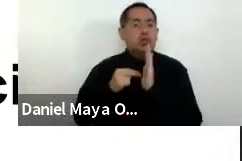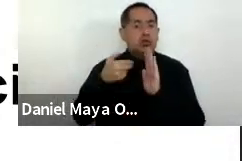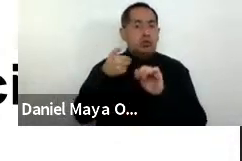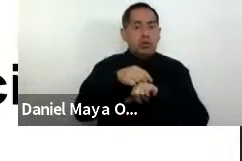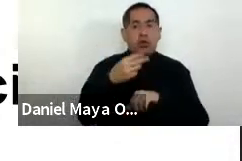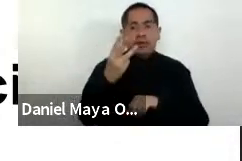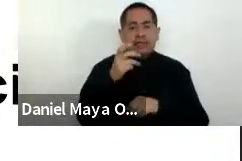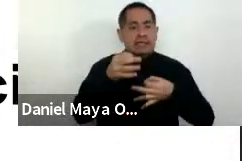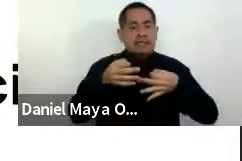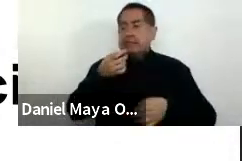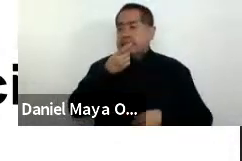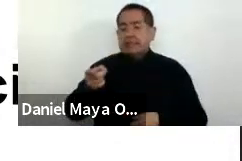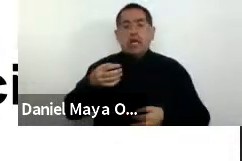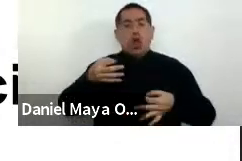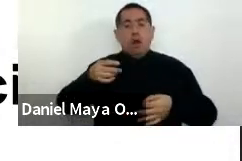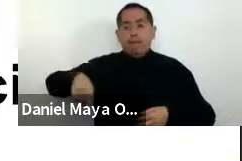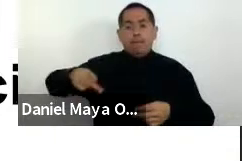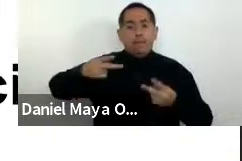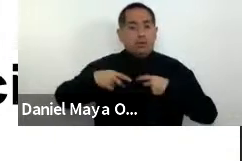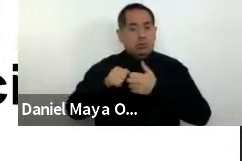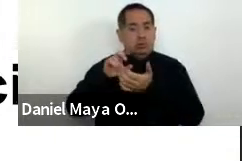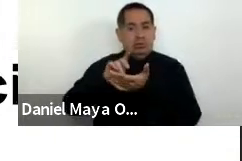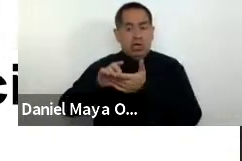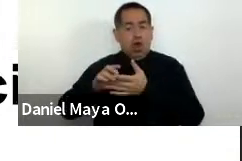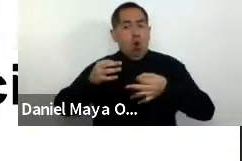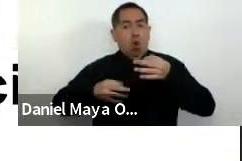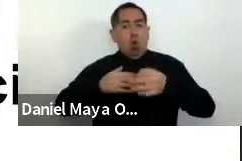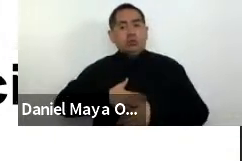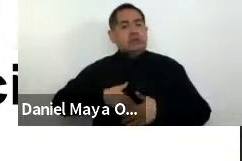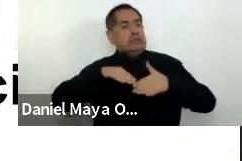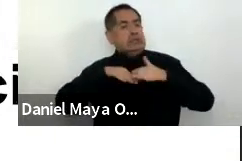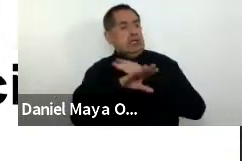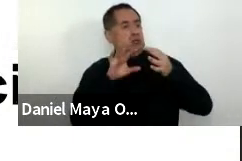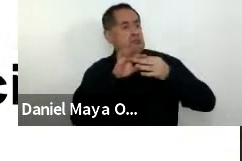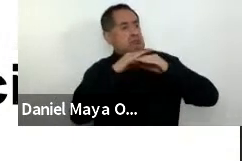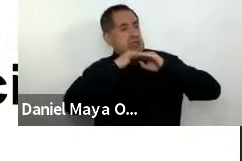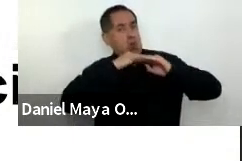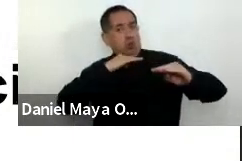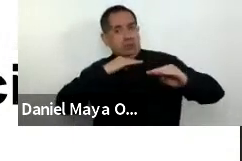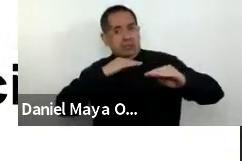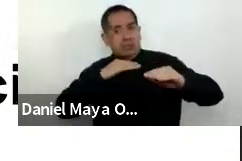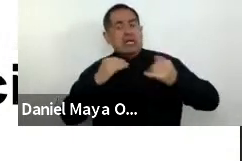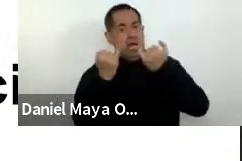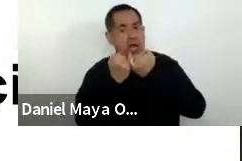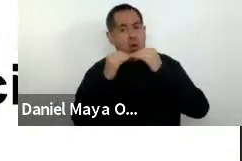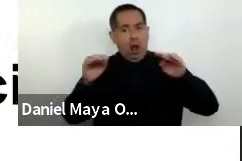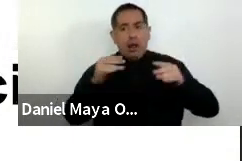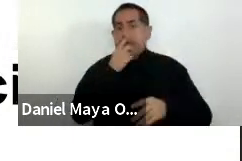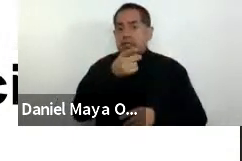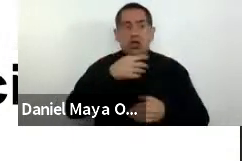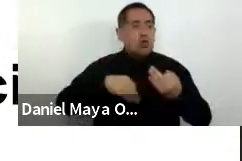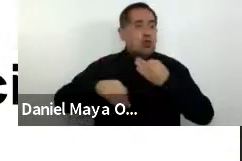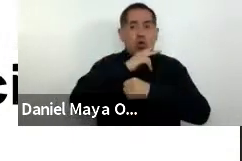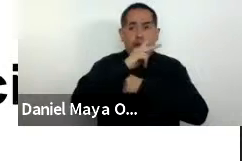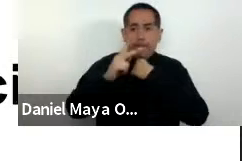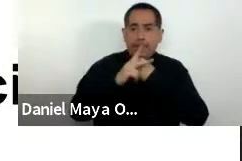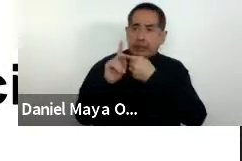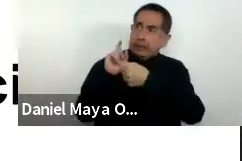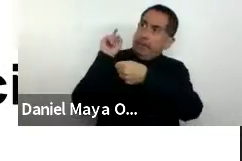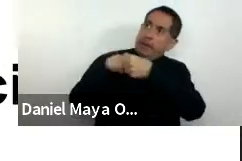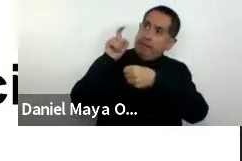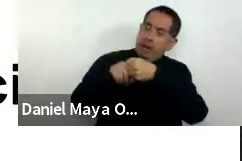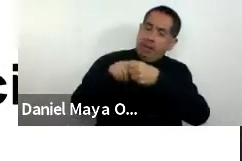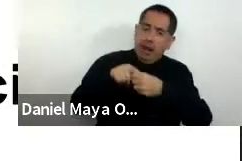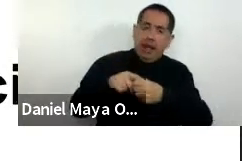a la justicia de las personas con discapacidad. Y dicen que todos los estados que son partes deben de generar